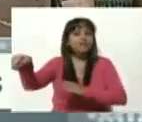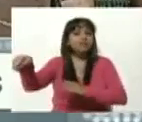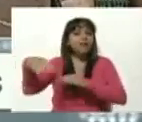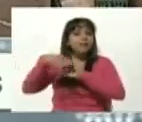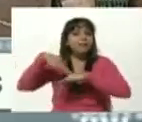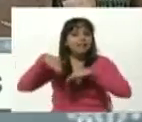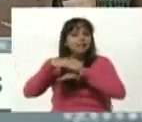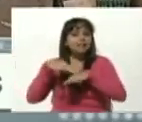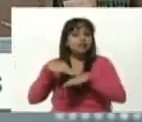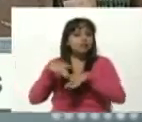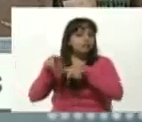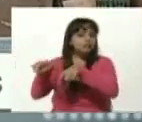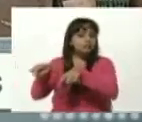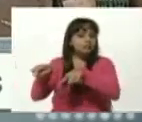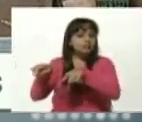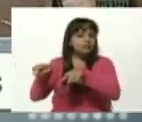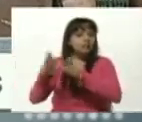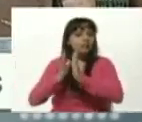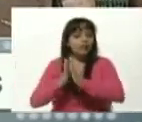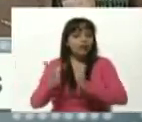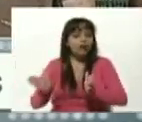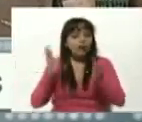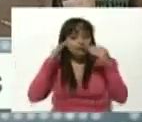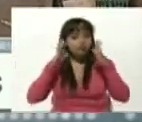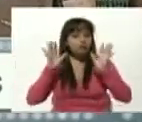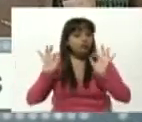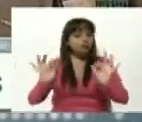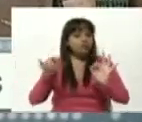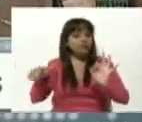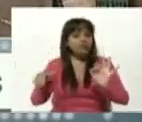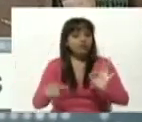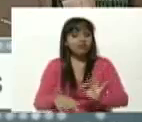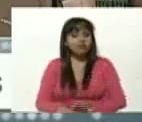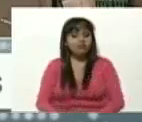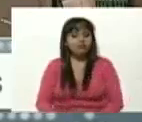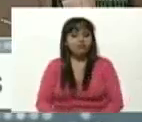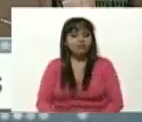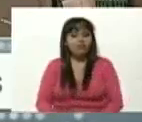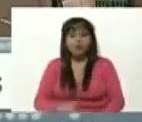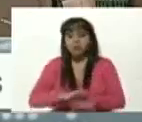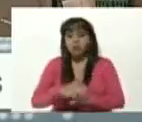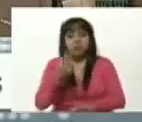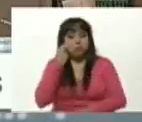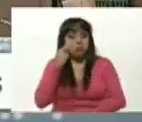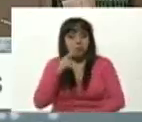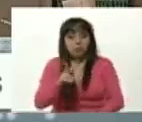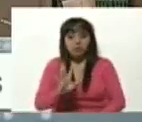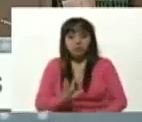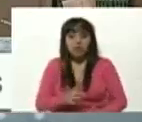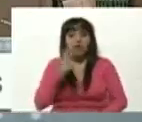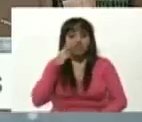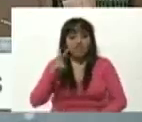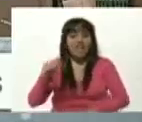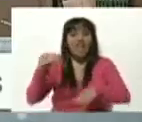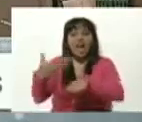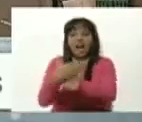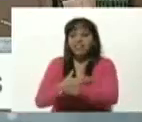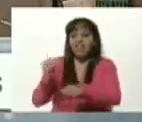ministro Márquez, para que, porque no vi avisos en la